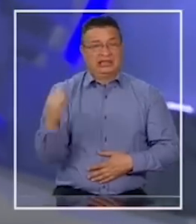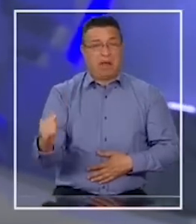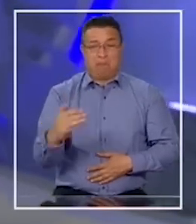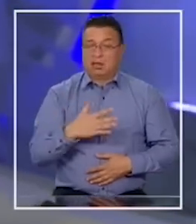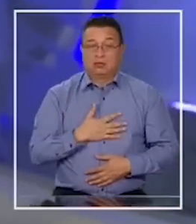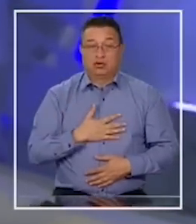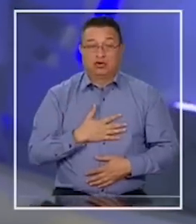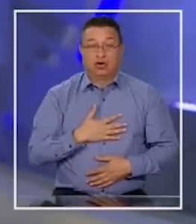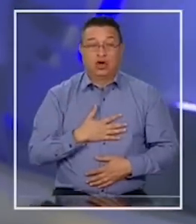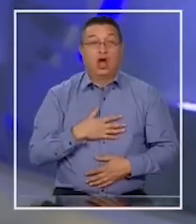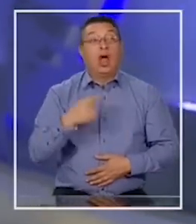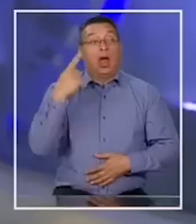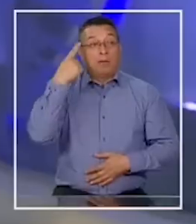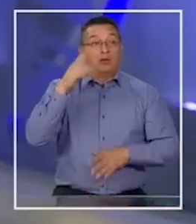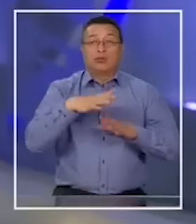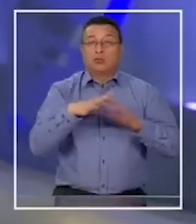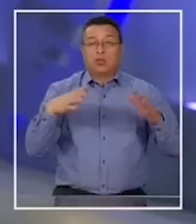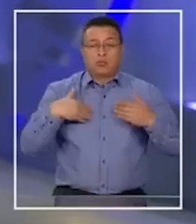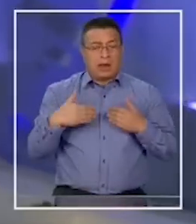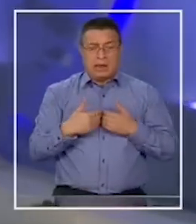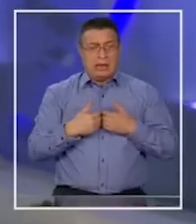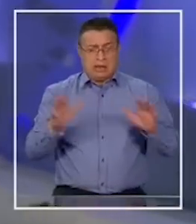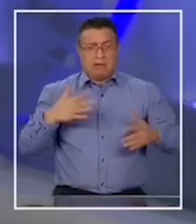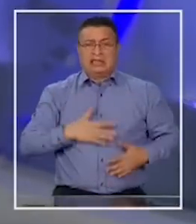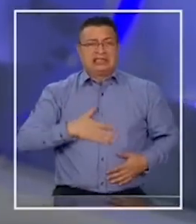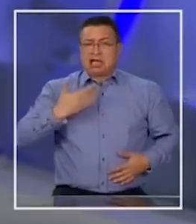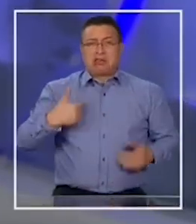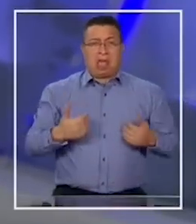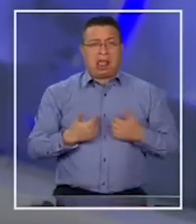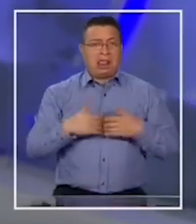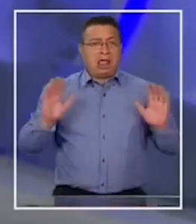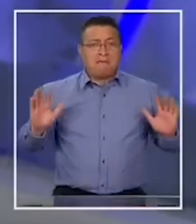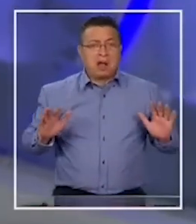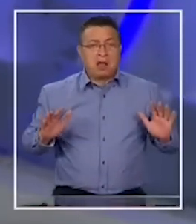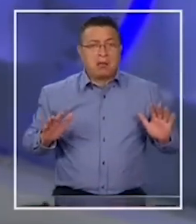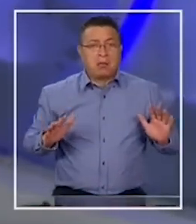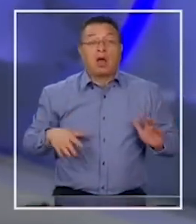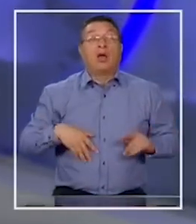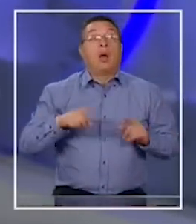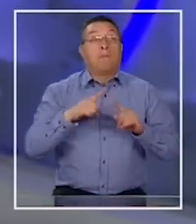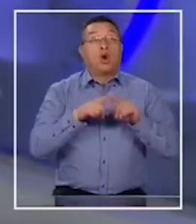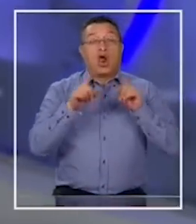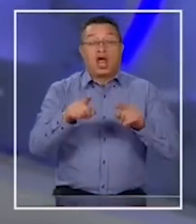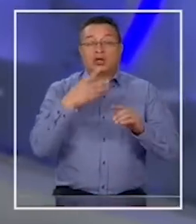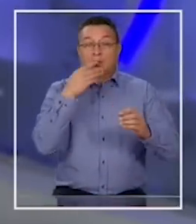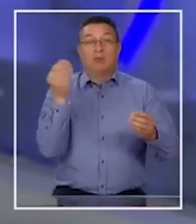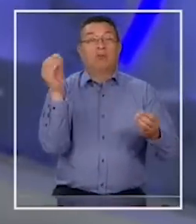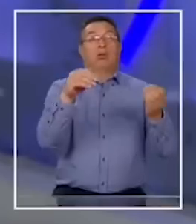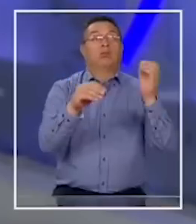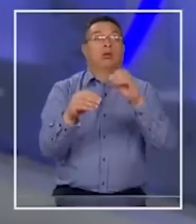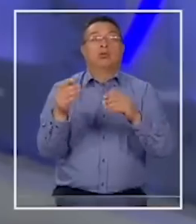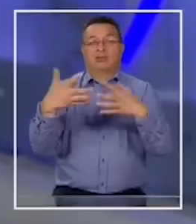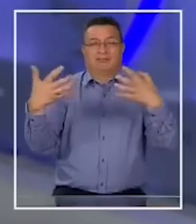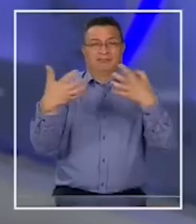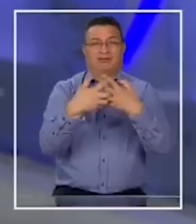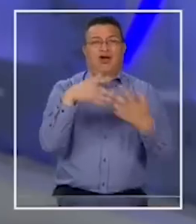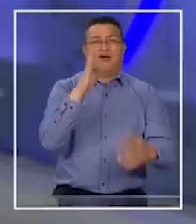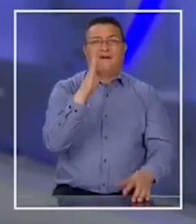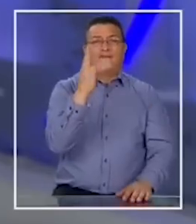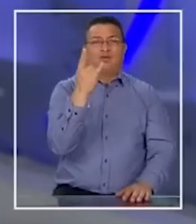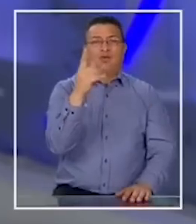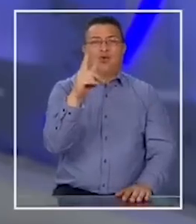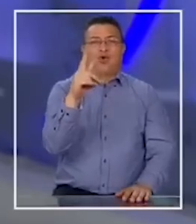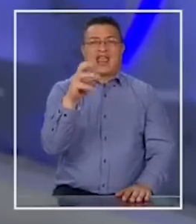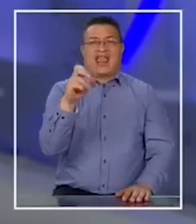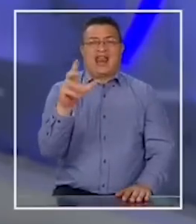pero soy una persona profundamente libre toda la vida lucido y por eso las cosas como estas caricaturas de bukele no cuadran y por eso la